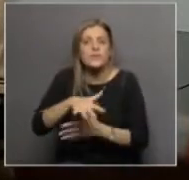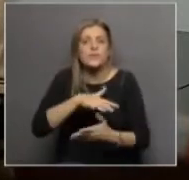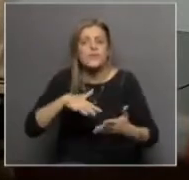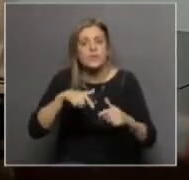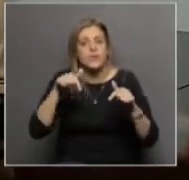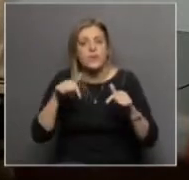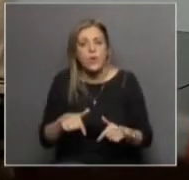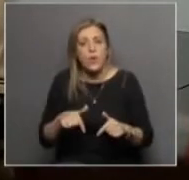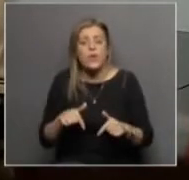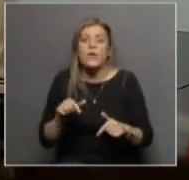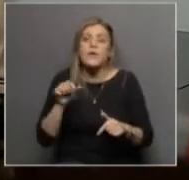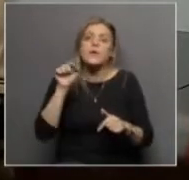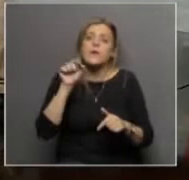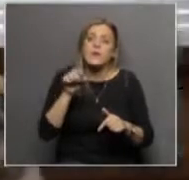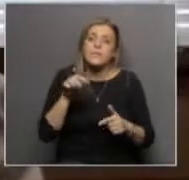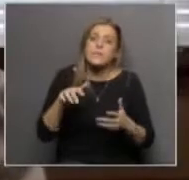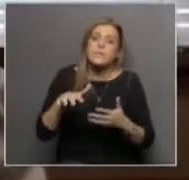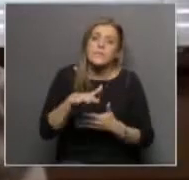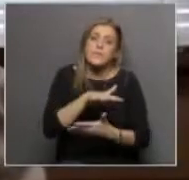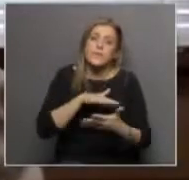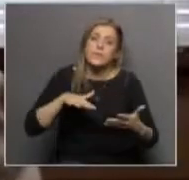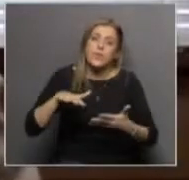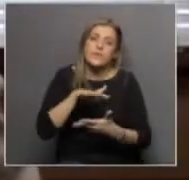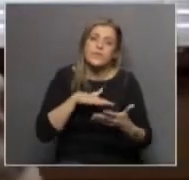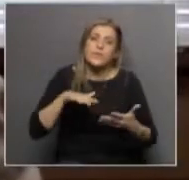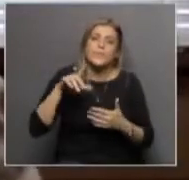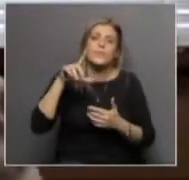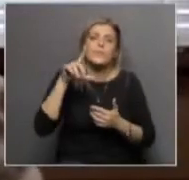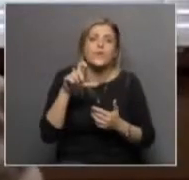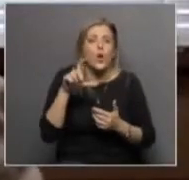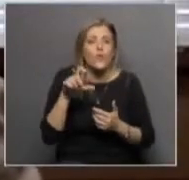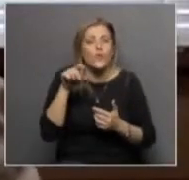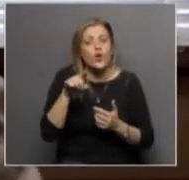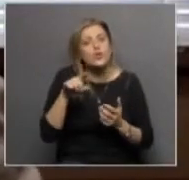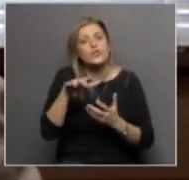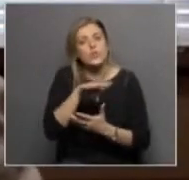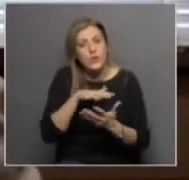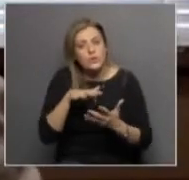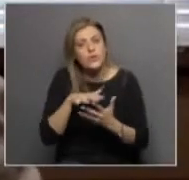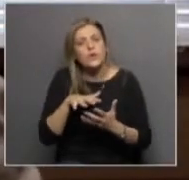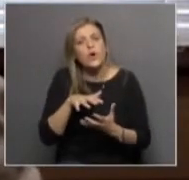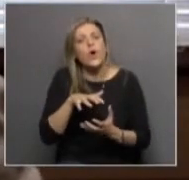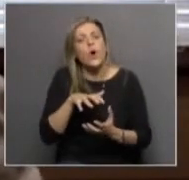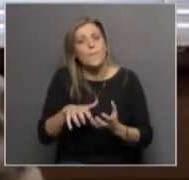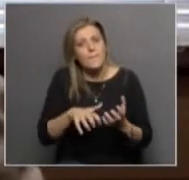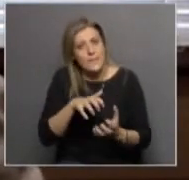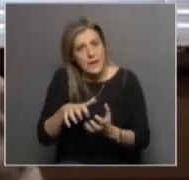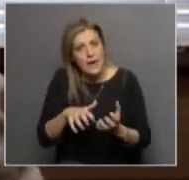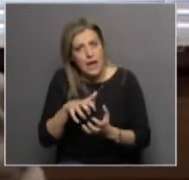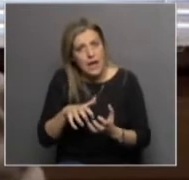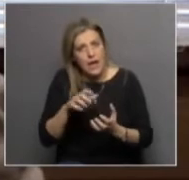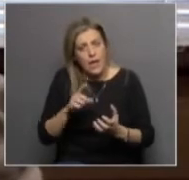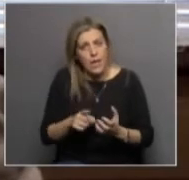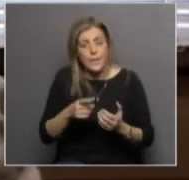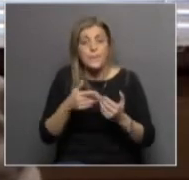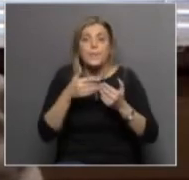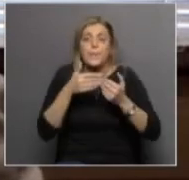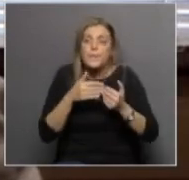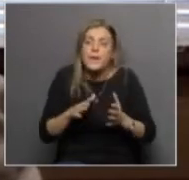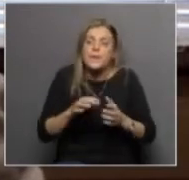Bueno, es una situación que obviamente que no deja de ser complicada, pero bueno, comienzan a